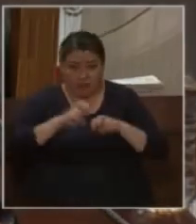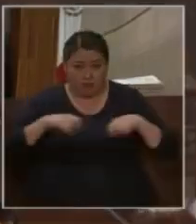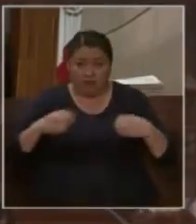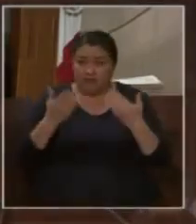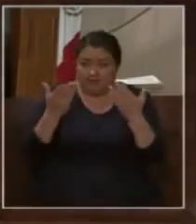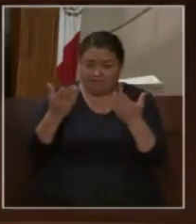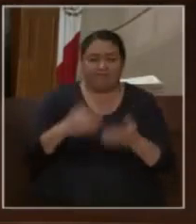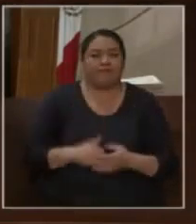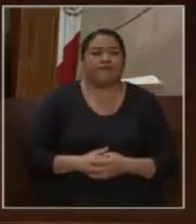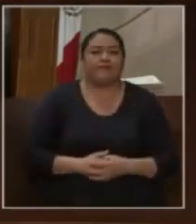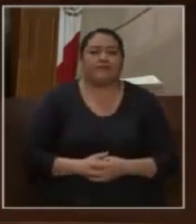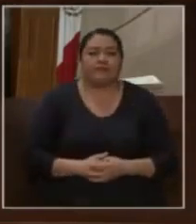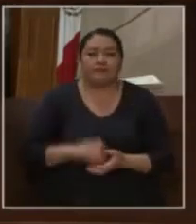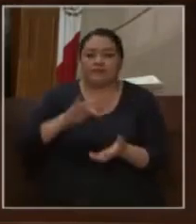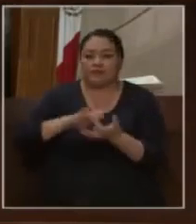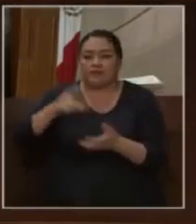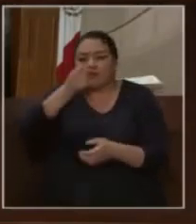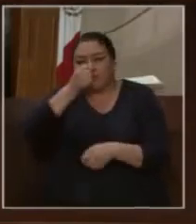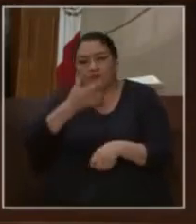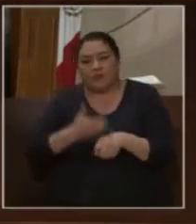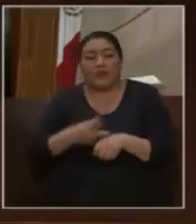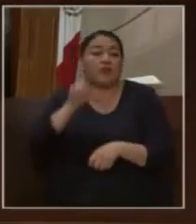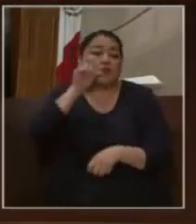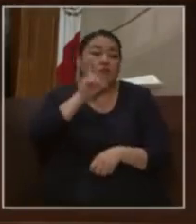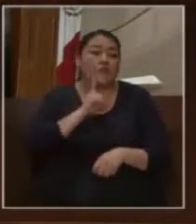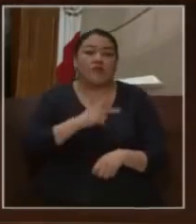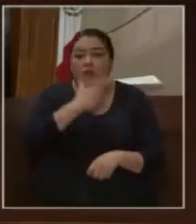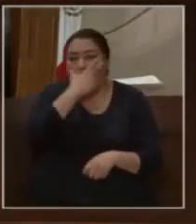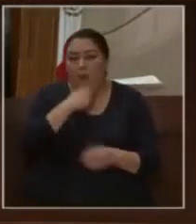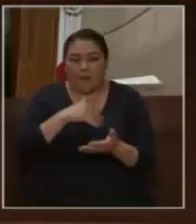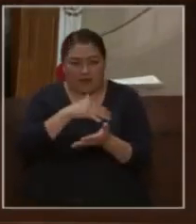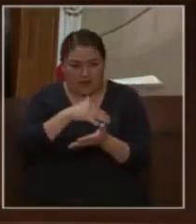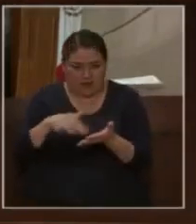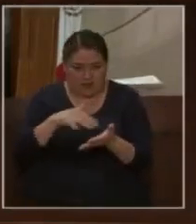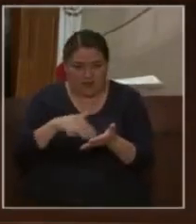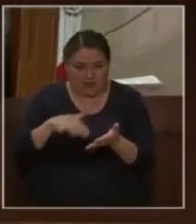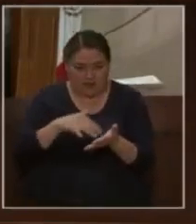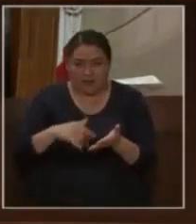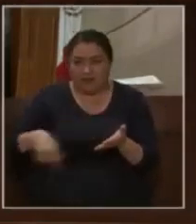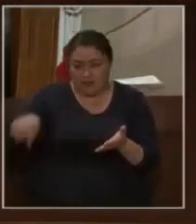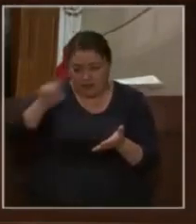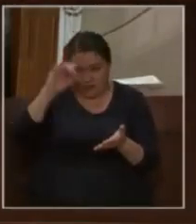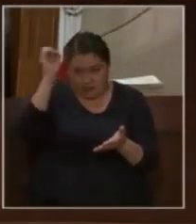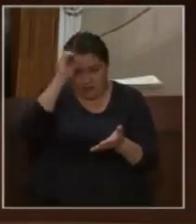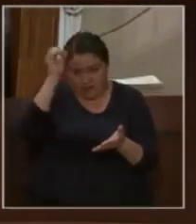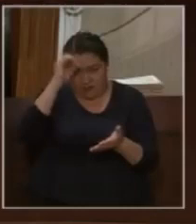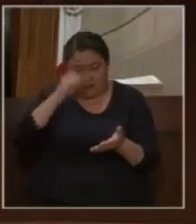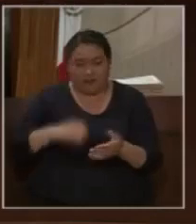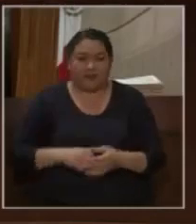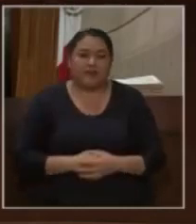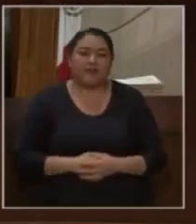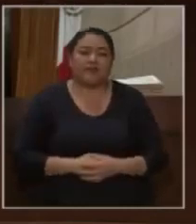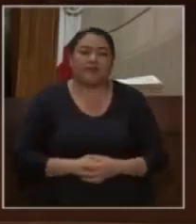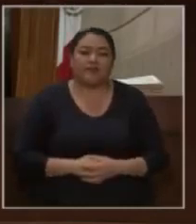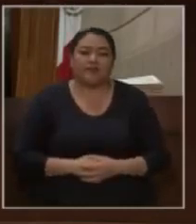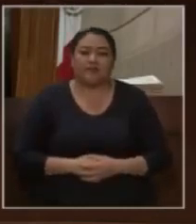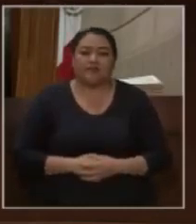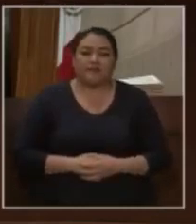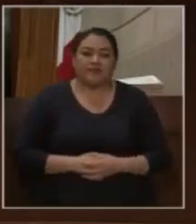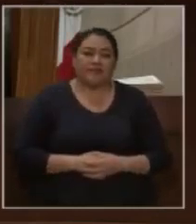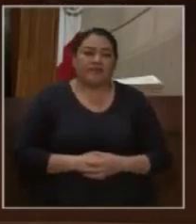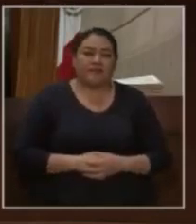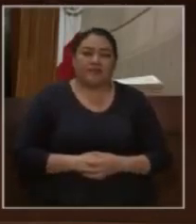magistrados. Gracias, secretario. Magistrada, magistrados, está a su consideración el proyecto de